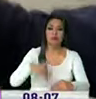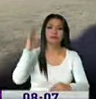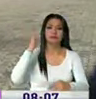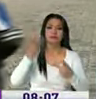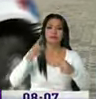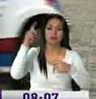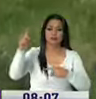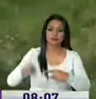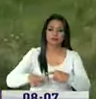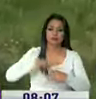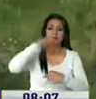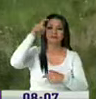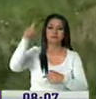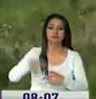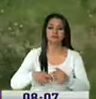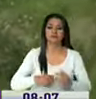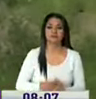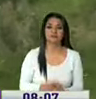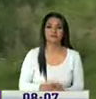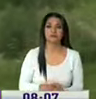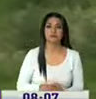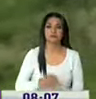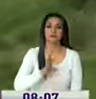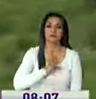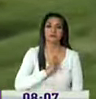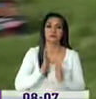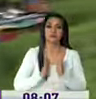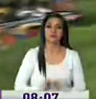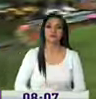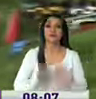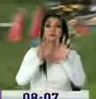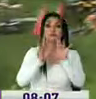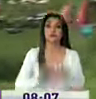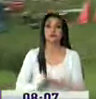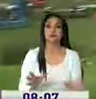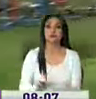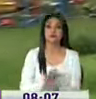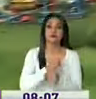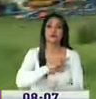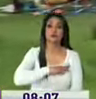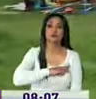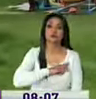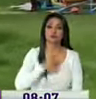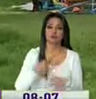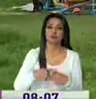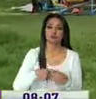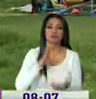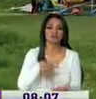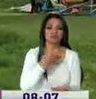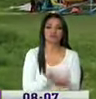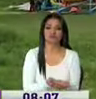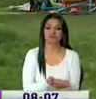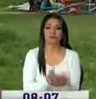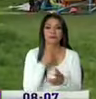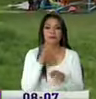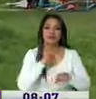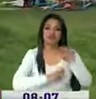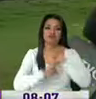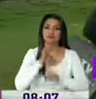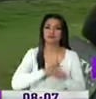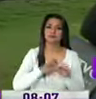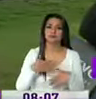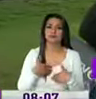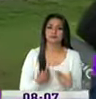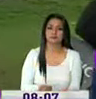de cada asiento, ¿no? Inmediatamente, técnicos de la Secretaría de Seguridad del municipio llegaron al lugar para evaluar la situación.